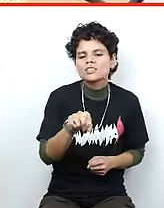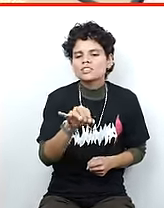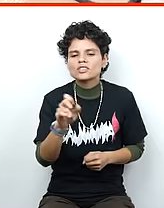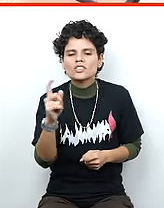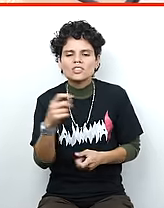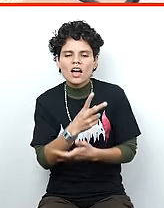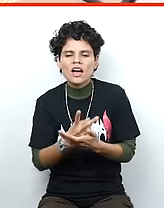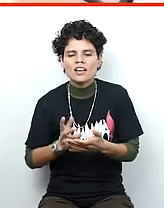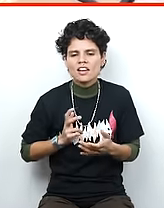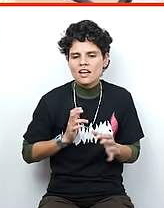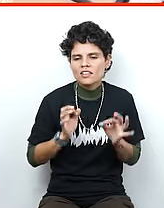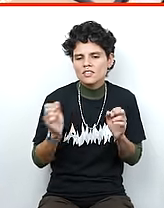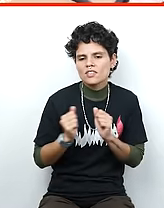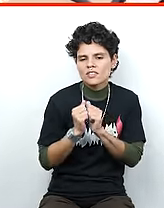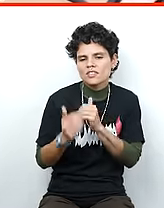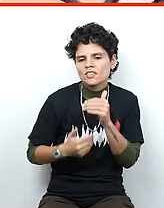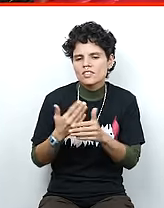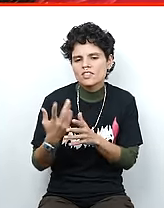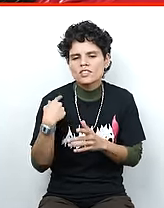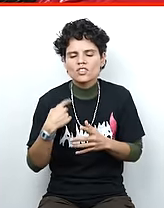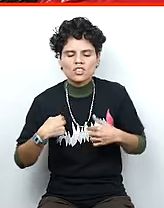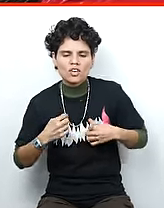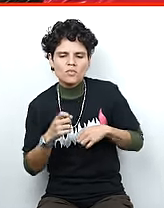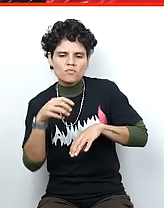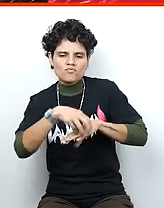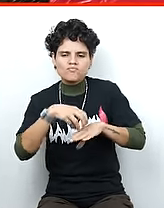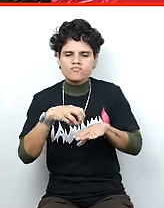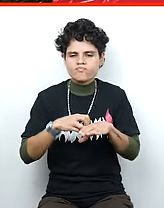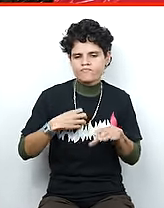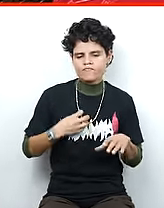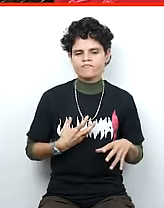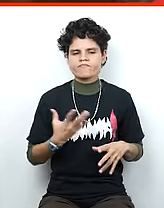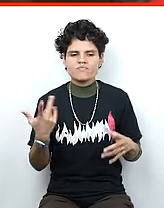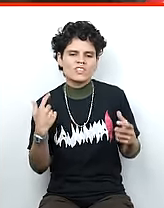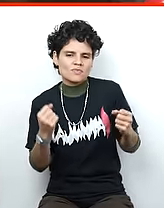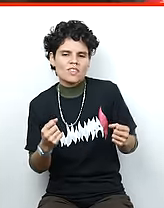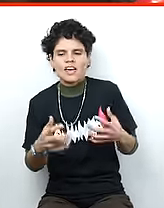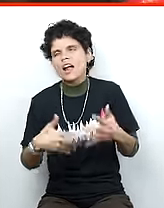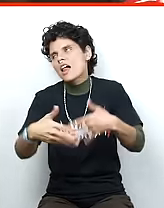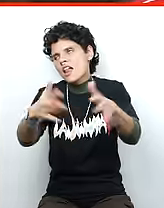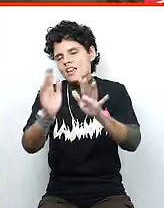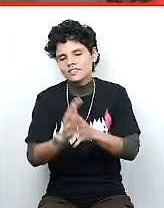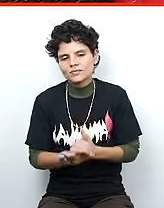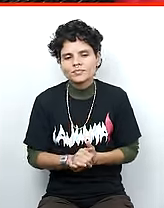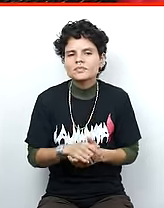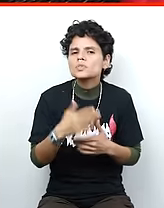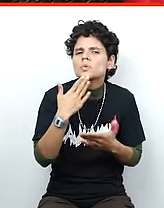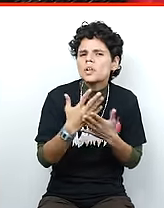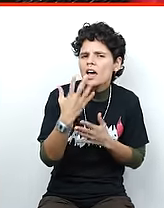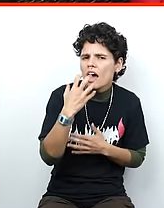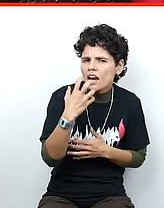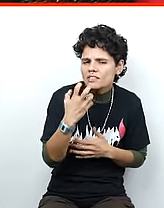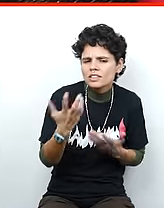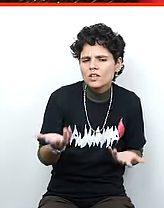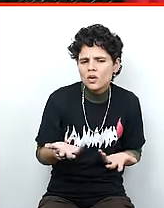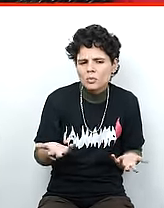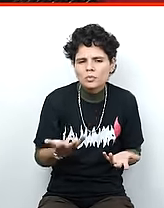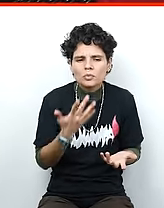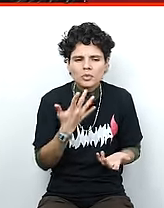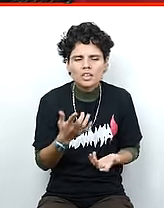Ya no estamos robando, ya no somos los de antes. Ahora por mi cuello tengo oro y diamante. Es bueno. Y la grabaste, ¿cómo?